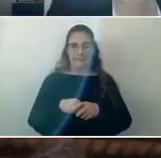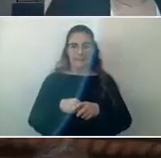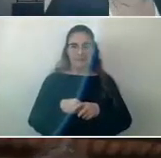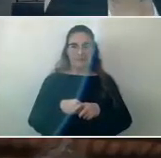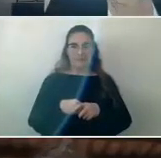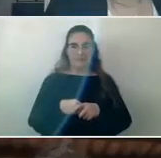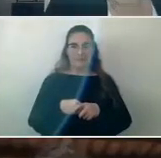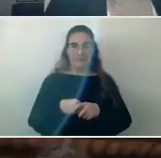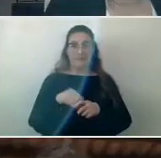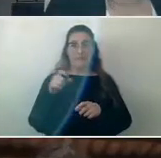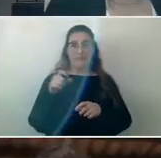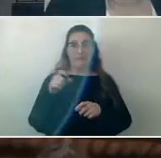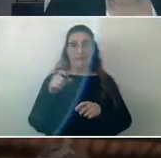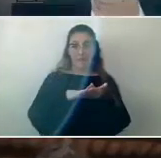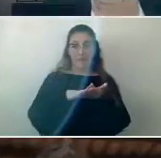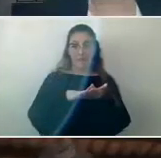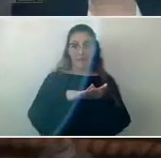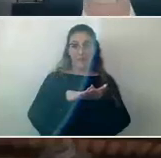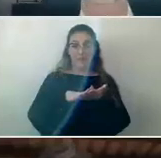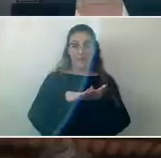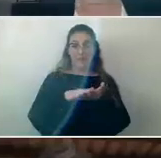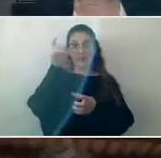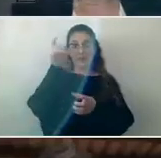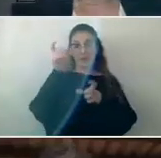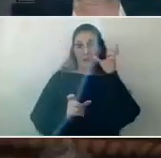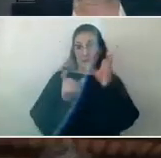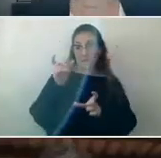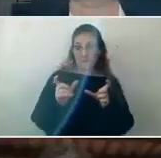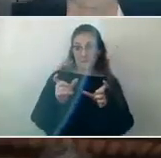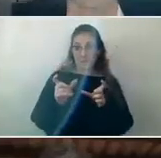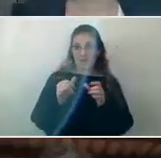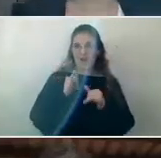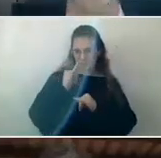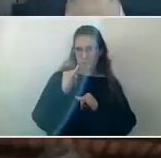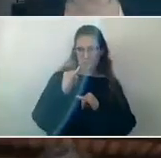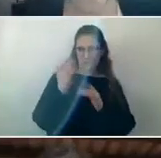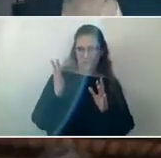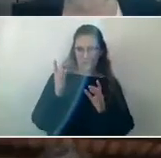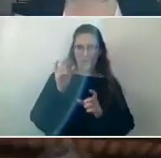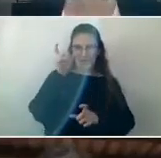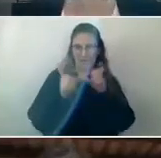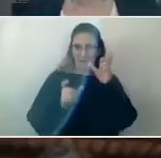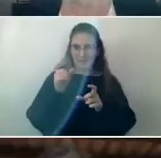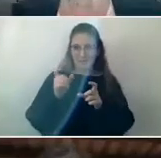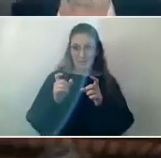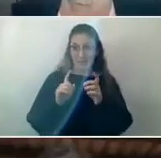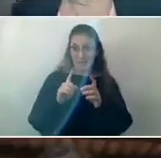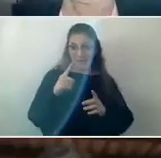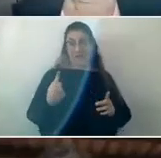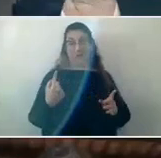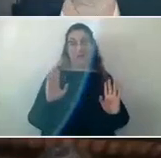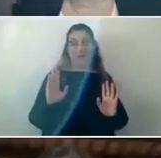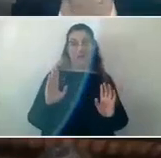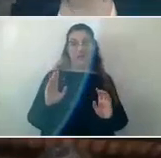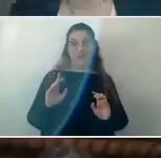les dije ¿no? que las personas de vida independiente fueron también las